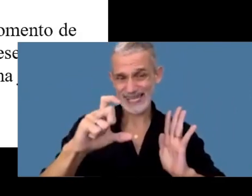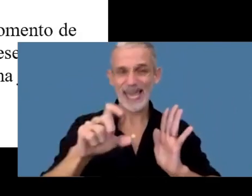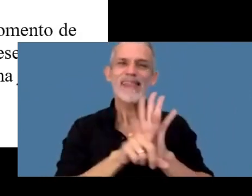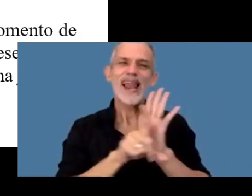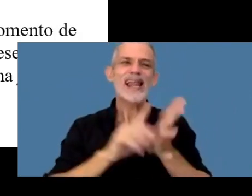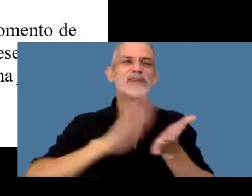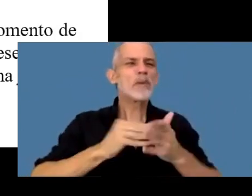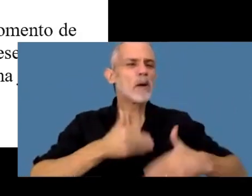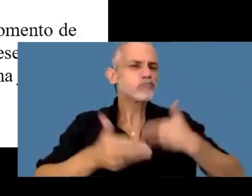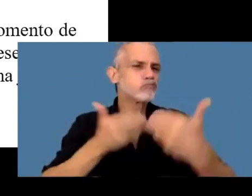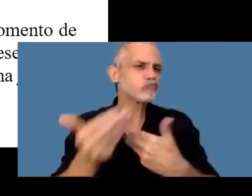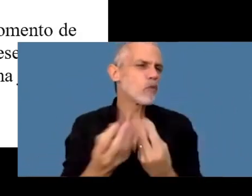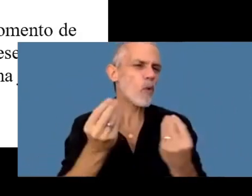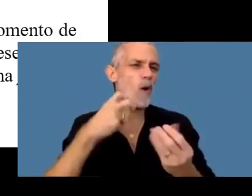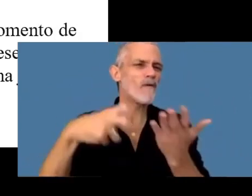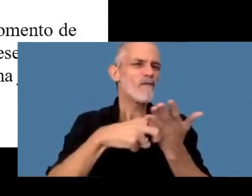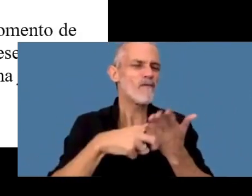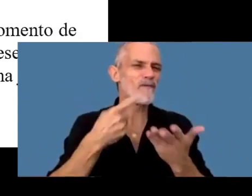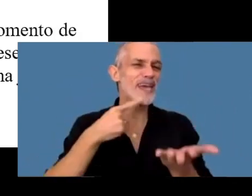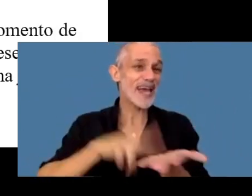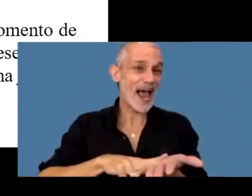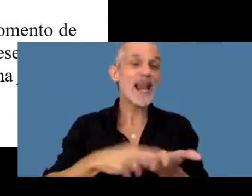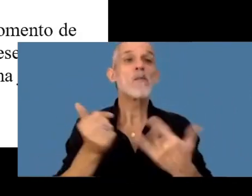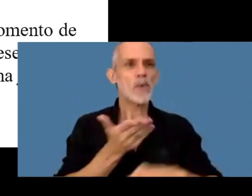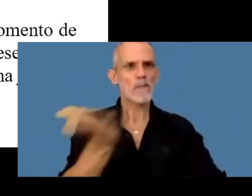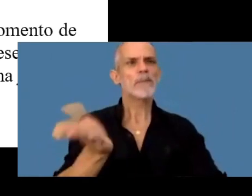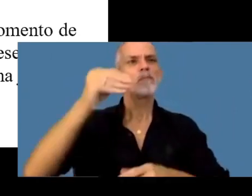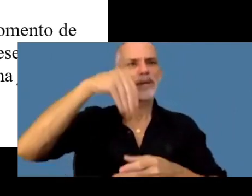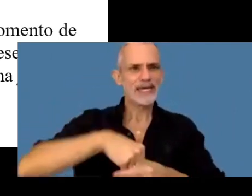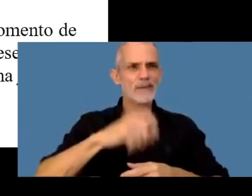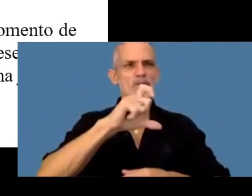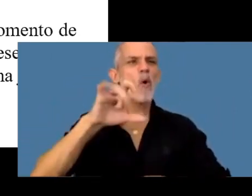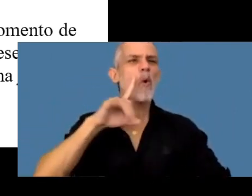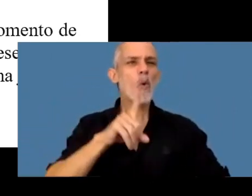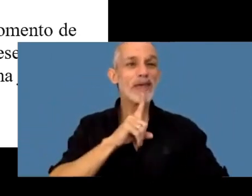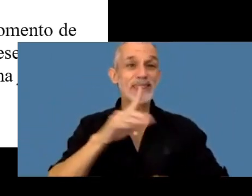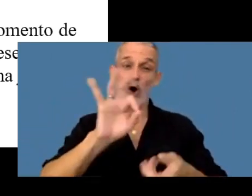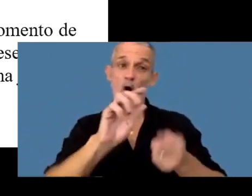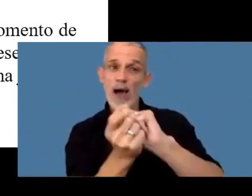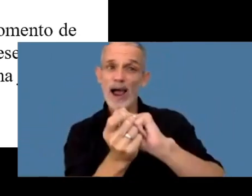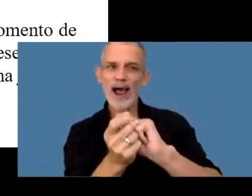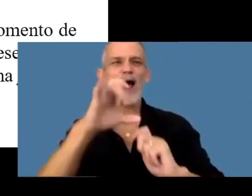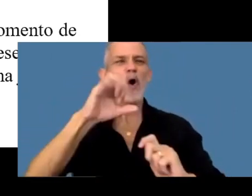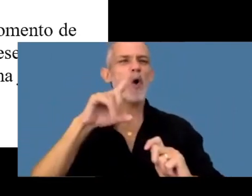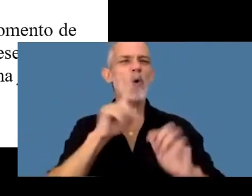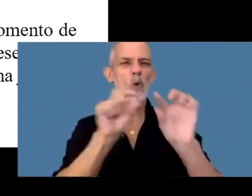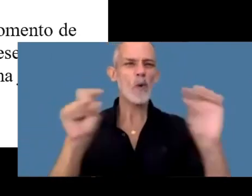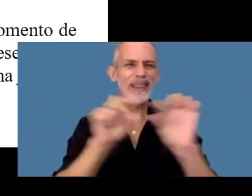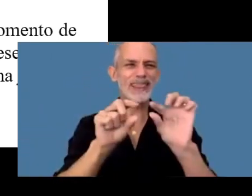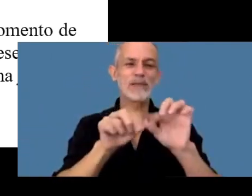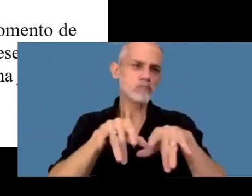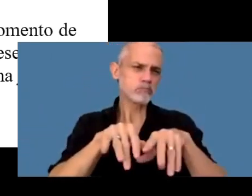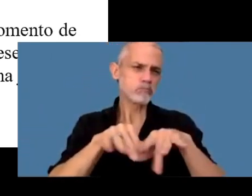Procedimientos Fiscales, pueden solicitar su inscripción o modificación de la CUIT de forma digital.